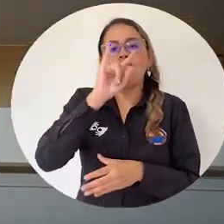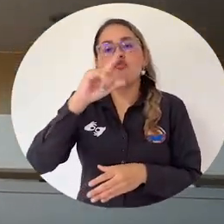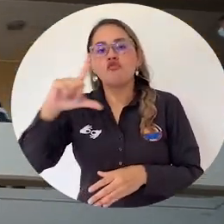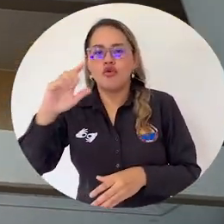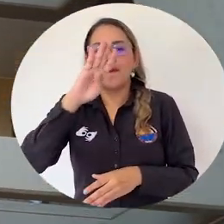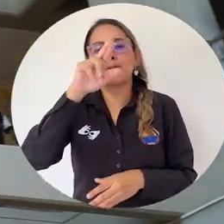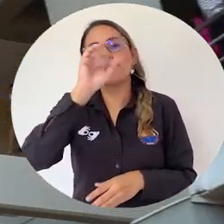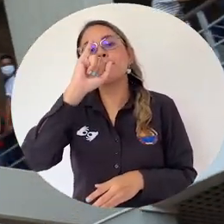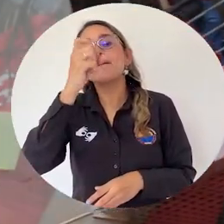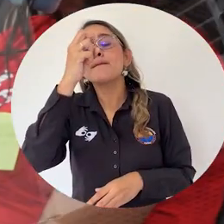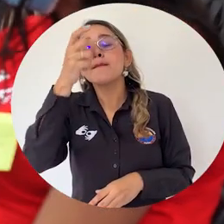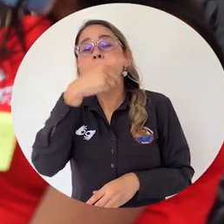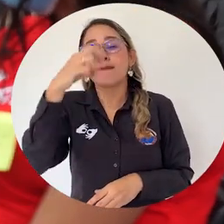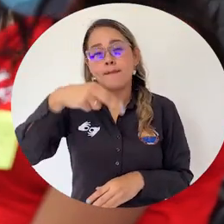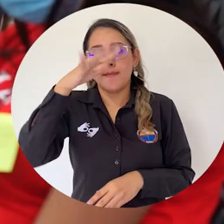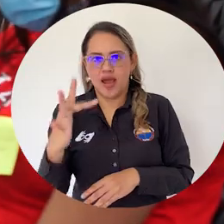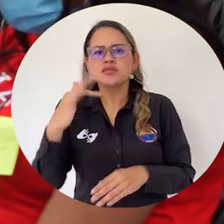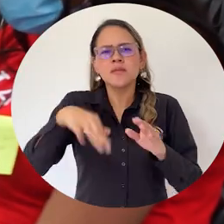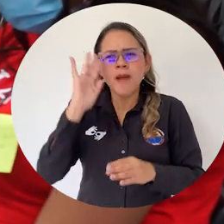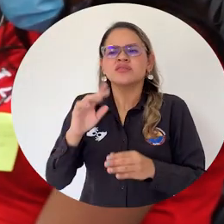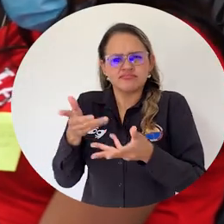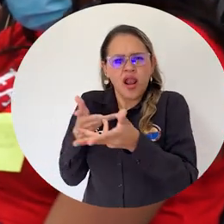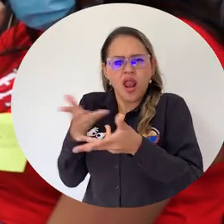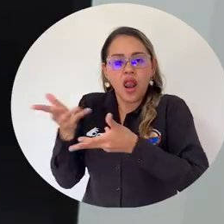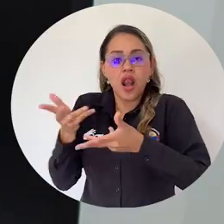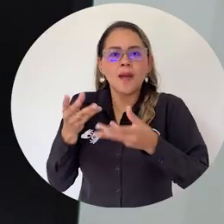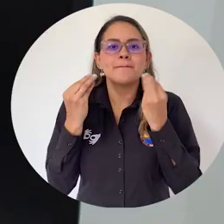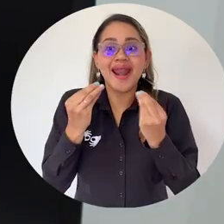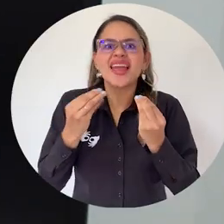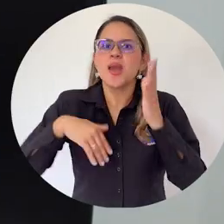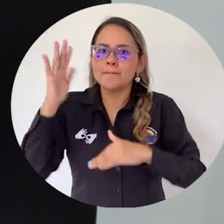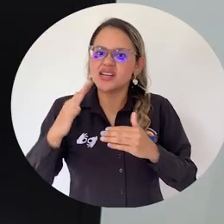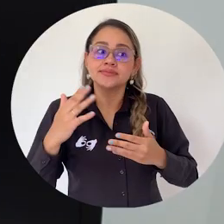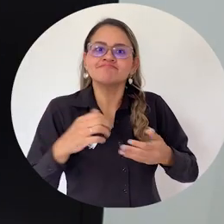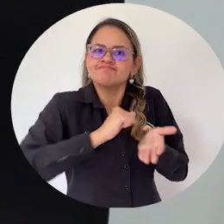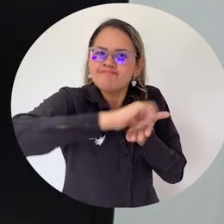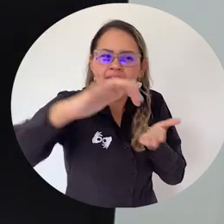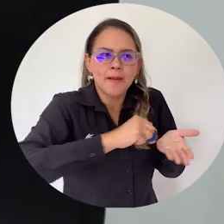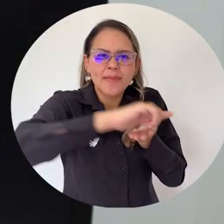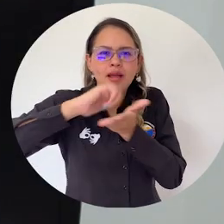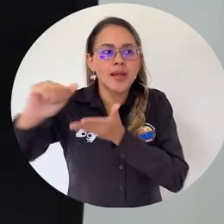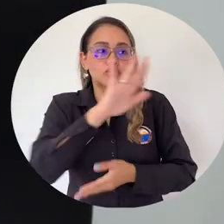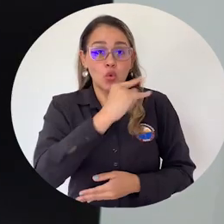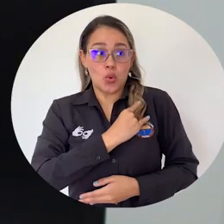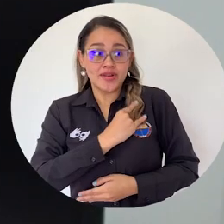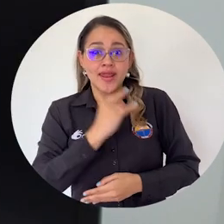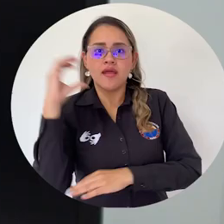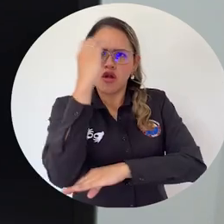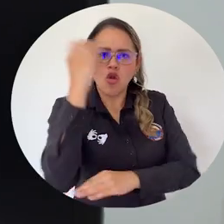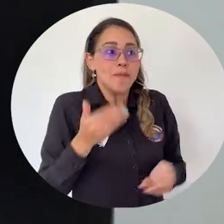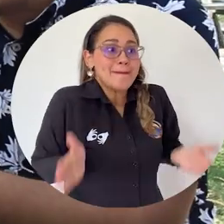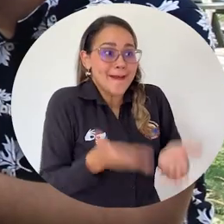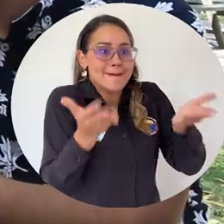de Fulbright Colombia, un programa de becas que impulsa la internacionalización de la investigación en universidades colombianas. En este tiempo, la